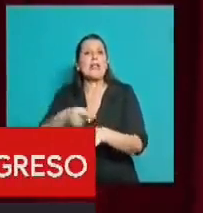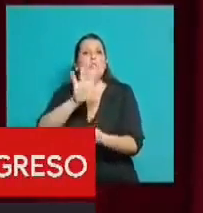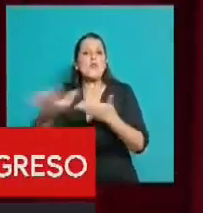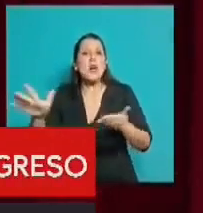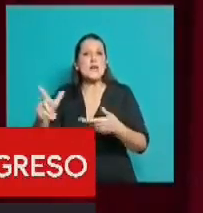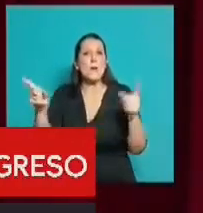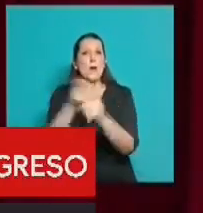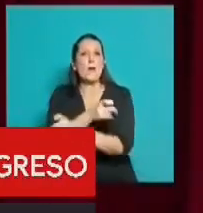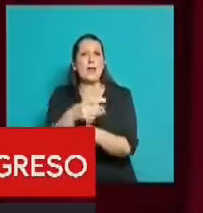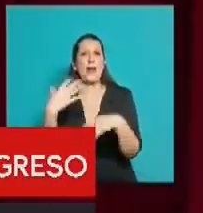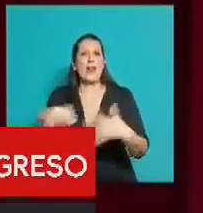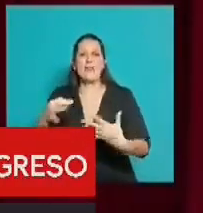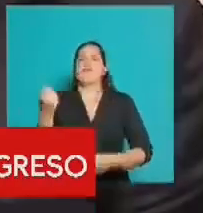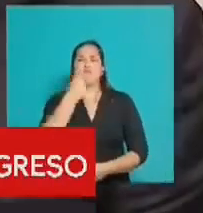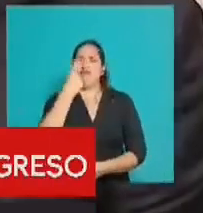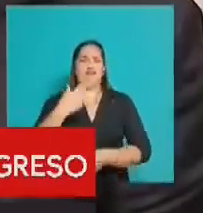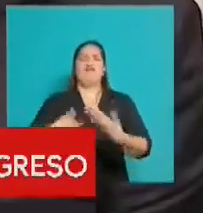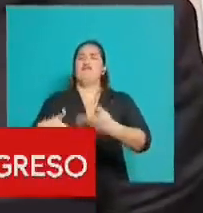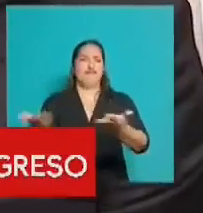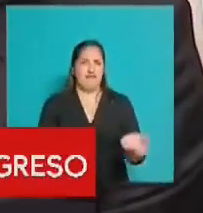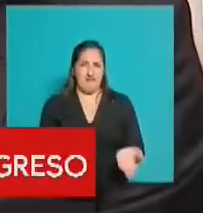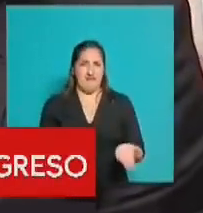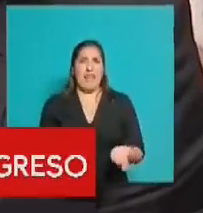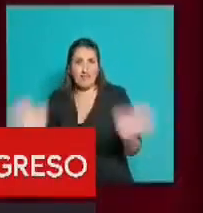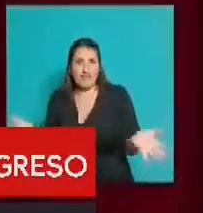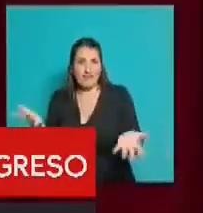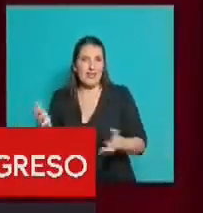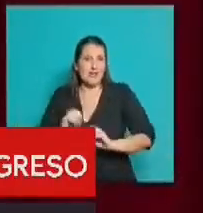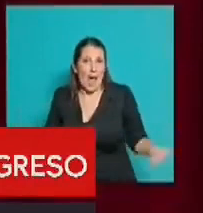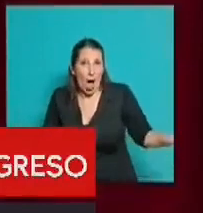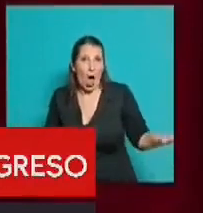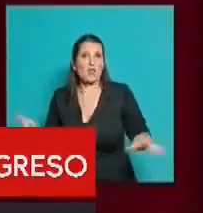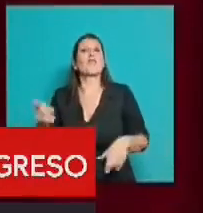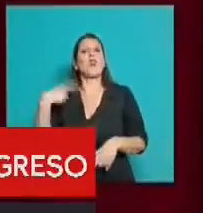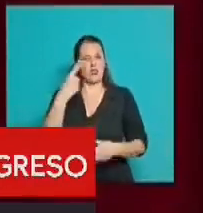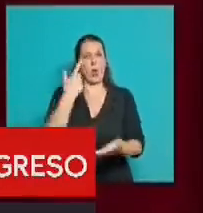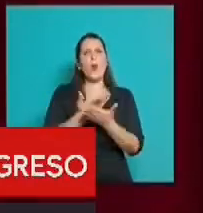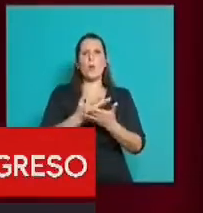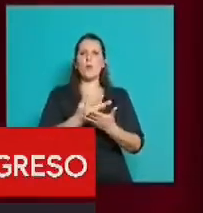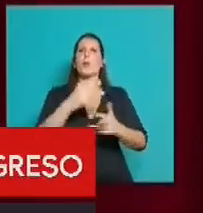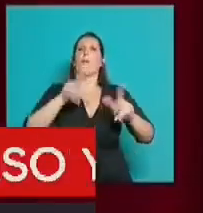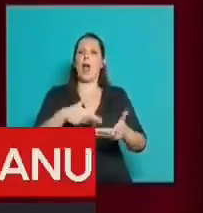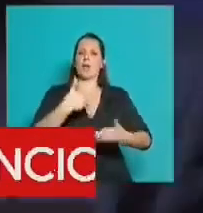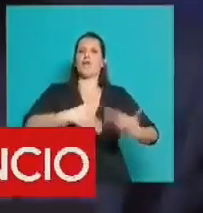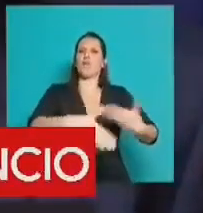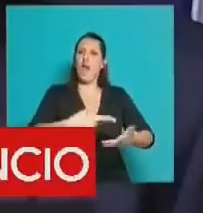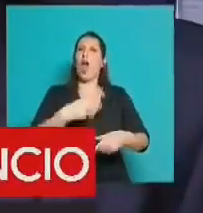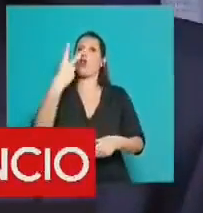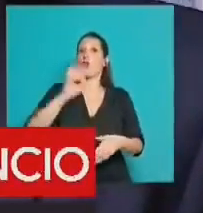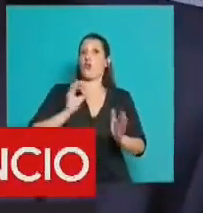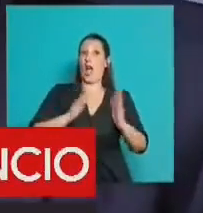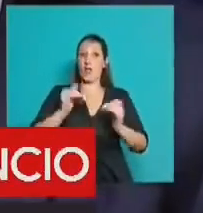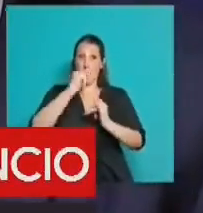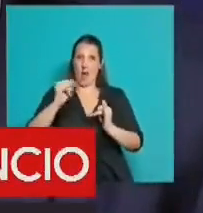nuevos desafíos que tuvimos que enfrentar. Propusimos un camino gradual que fue exitoso durante 2 años y medio. Creció